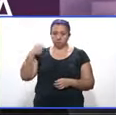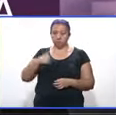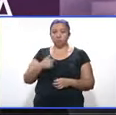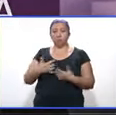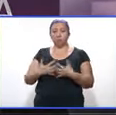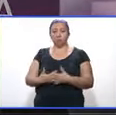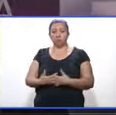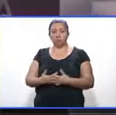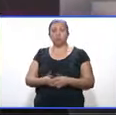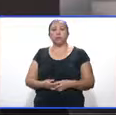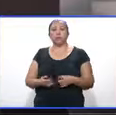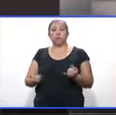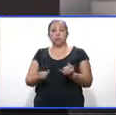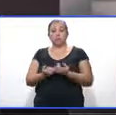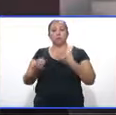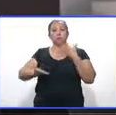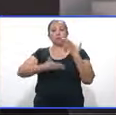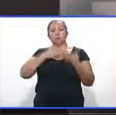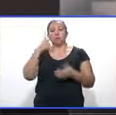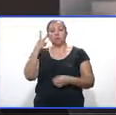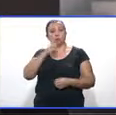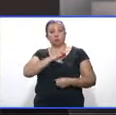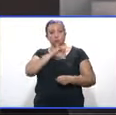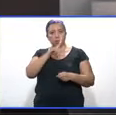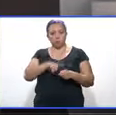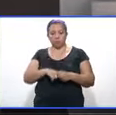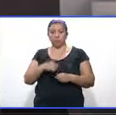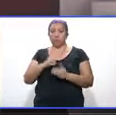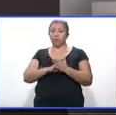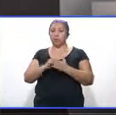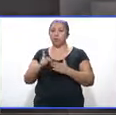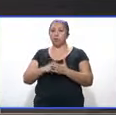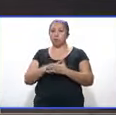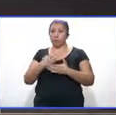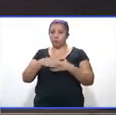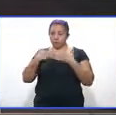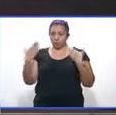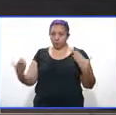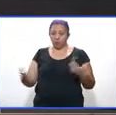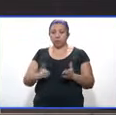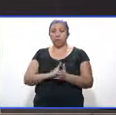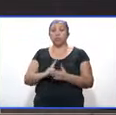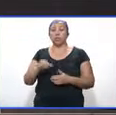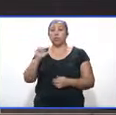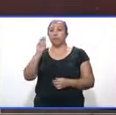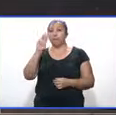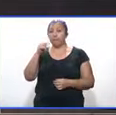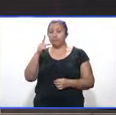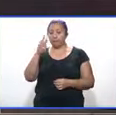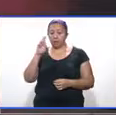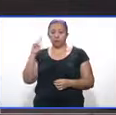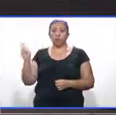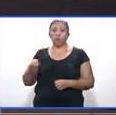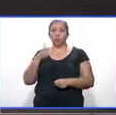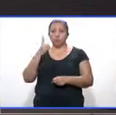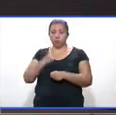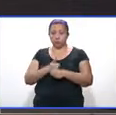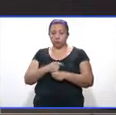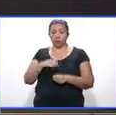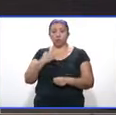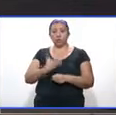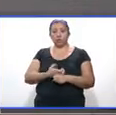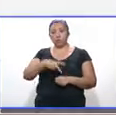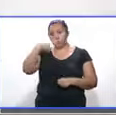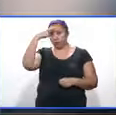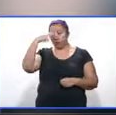empresa, a la par que estudié 2 especialidades, una en Derecho Procesal y una en Derecho de Amparo, en la Universidad Autónoma del